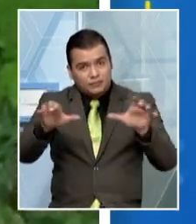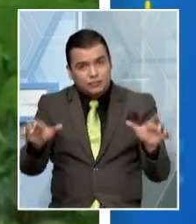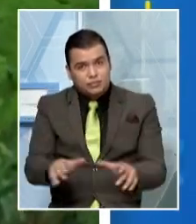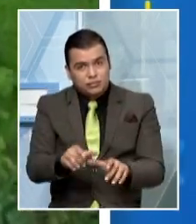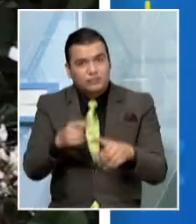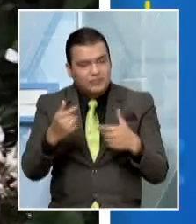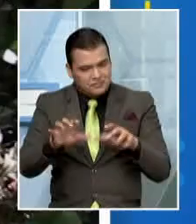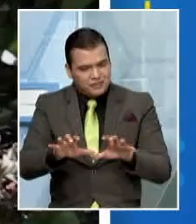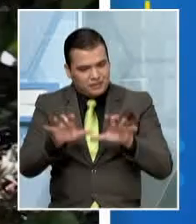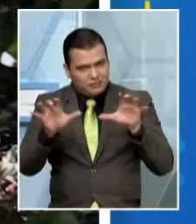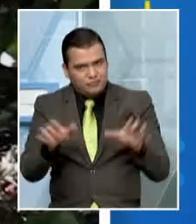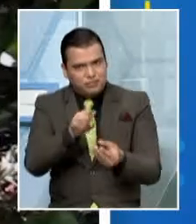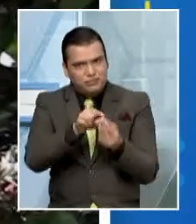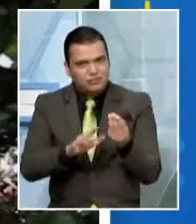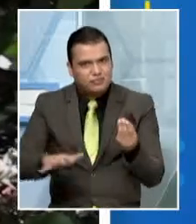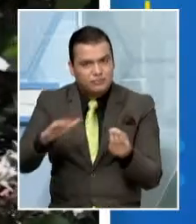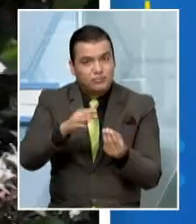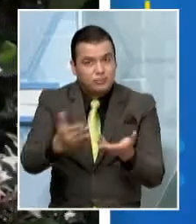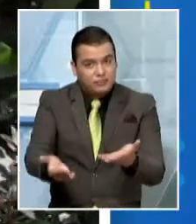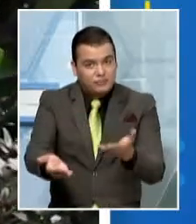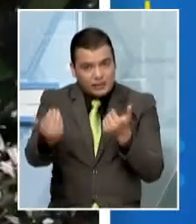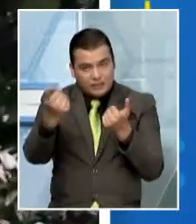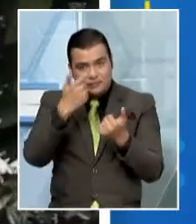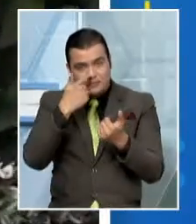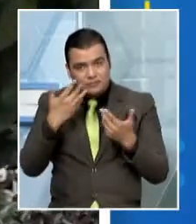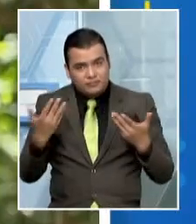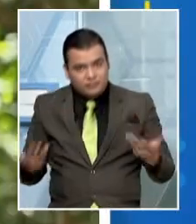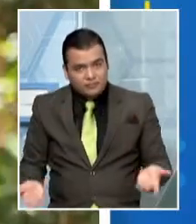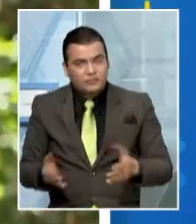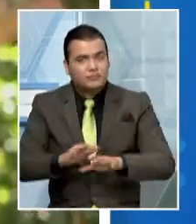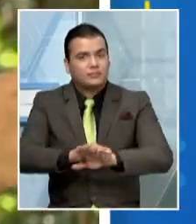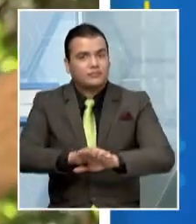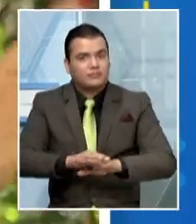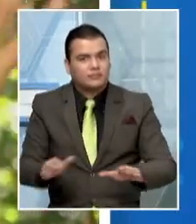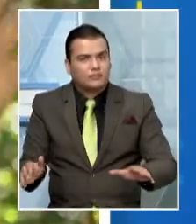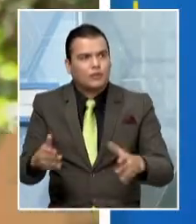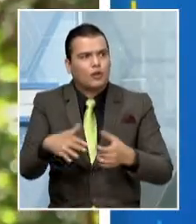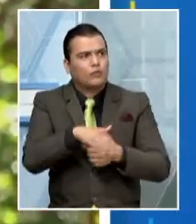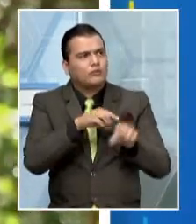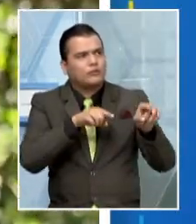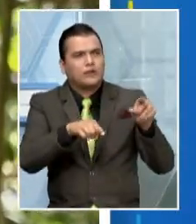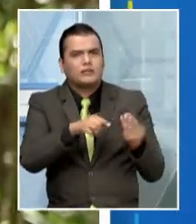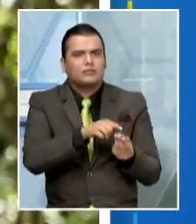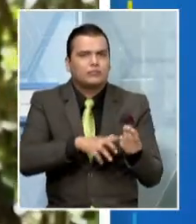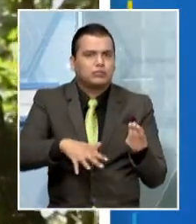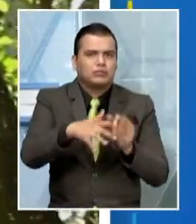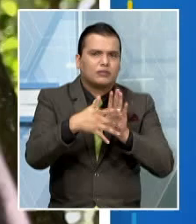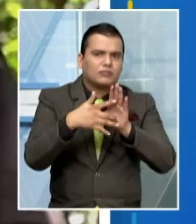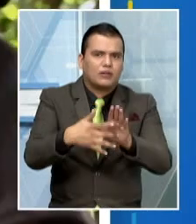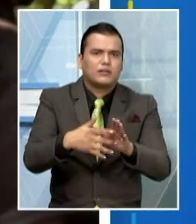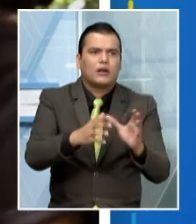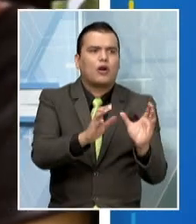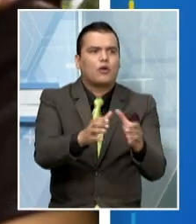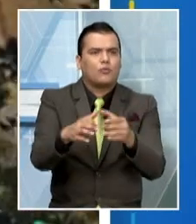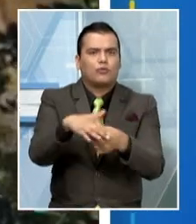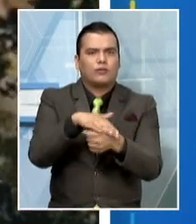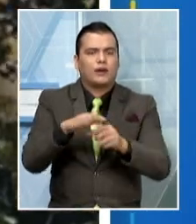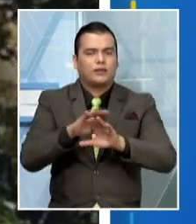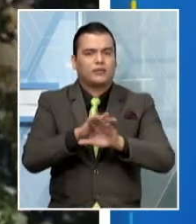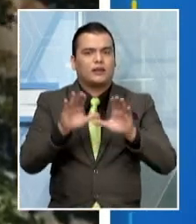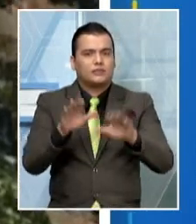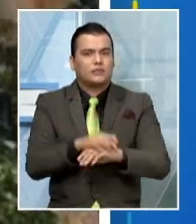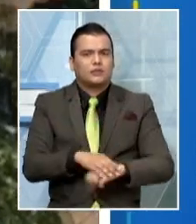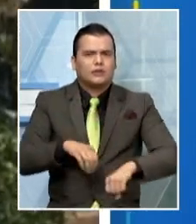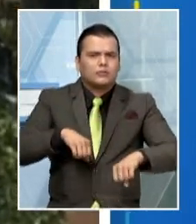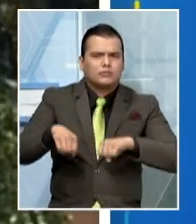inviten que nos llamen y nos digan queremos que vengan acá queremos mostrarles las situaciones ambientales de nuestra comuna de nuestro barrio esta campaña